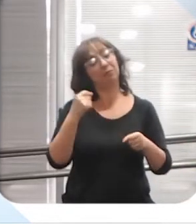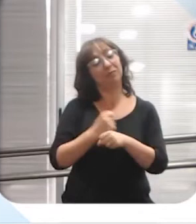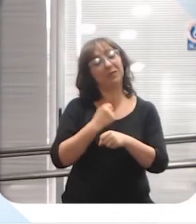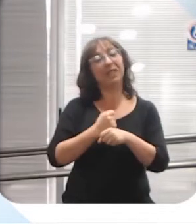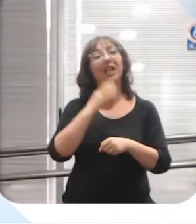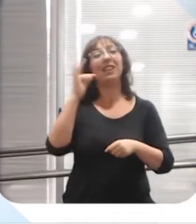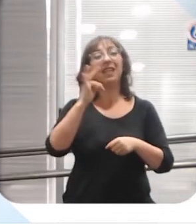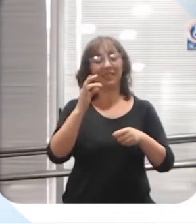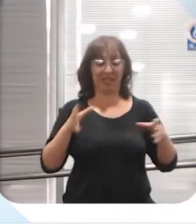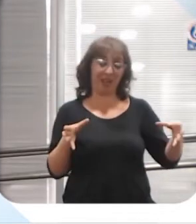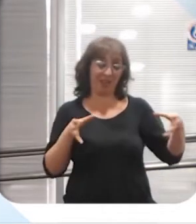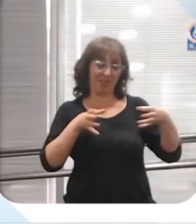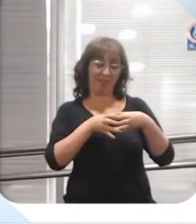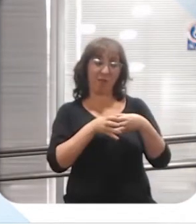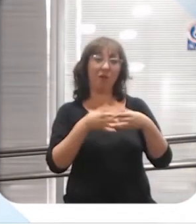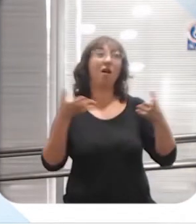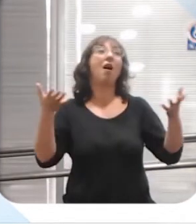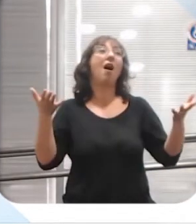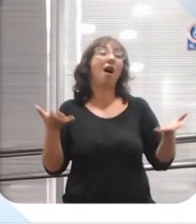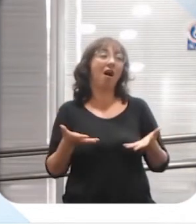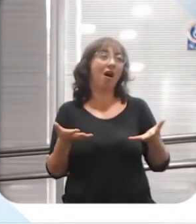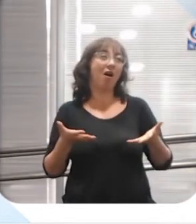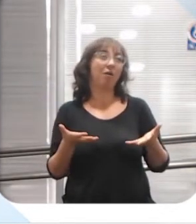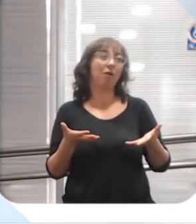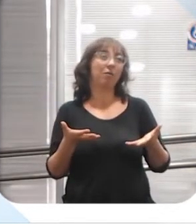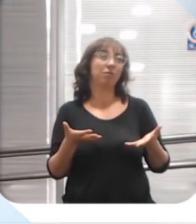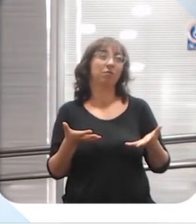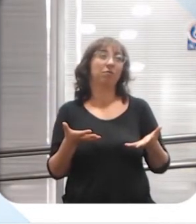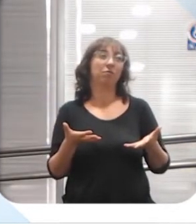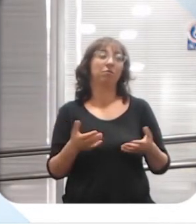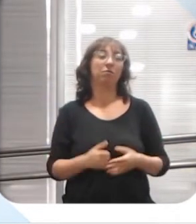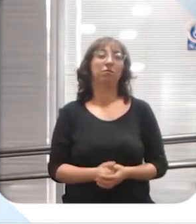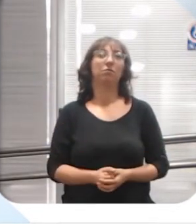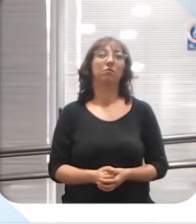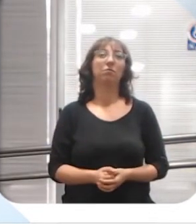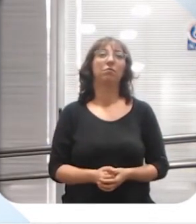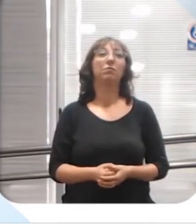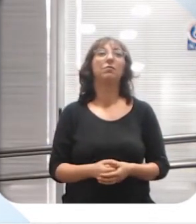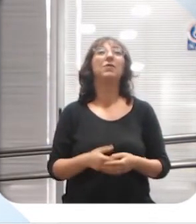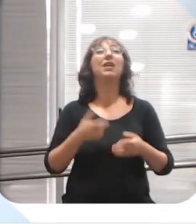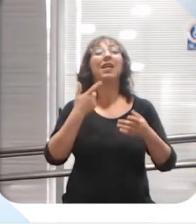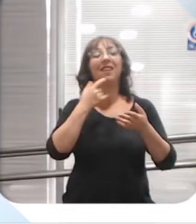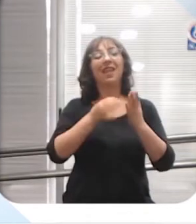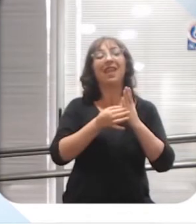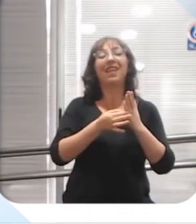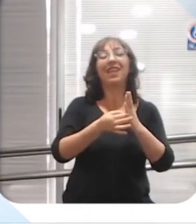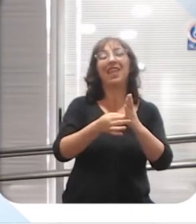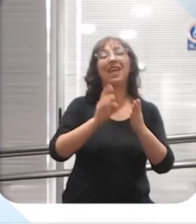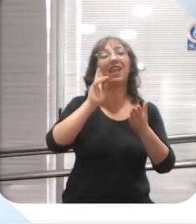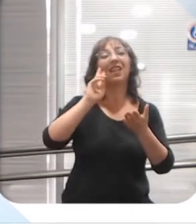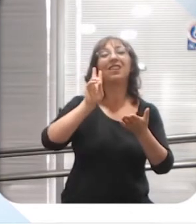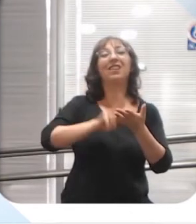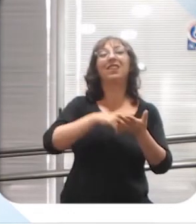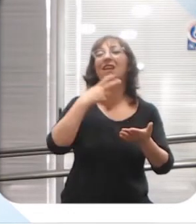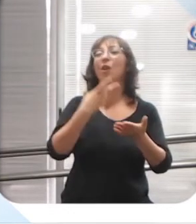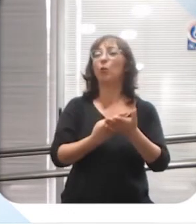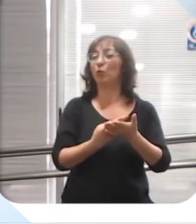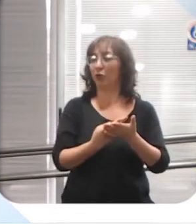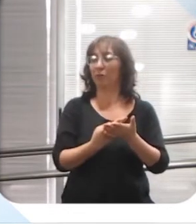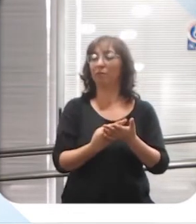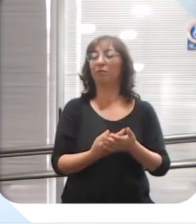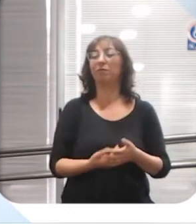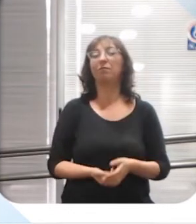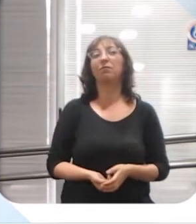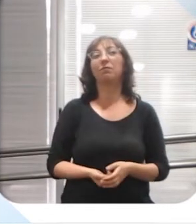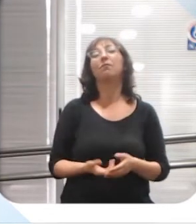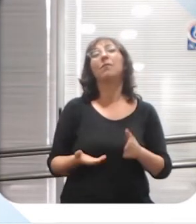talleres con el equipo y ahora en la traducción de las guías, en este sentido que María Noel decía,